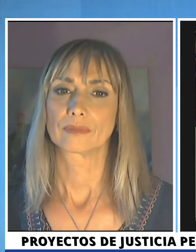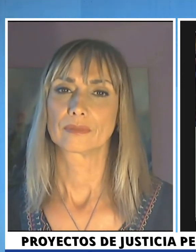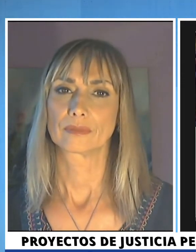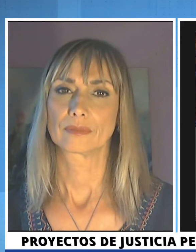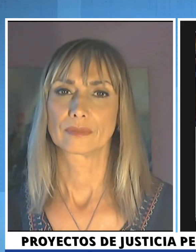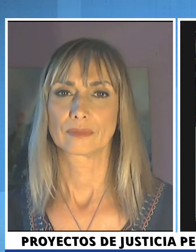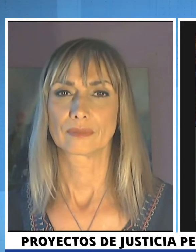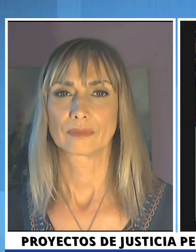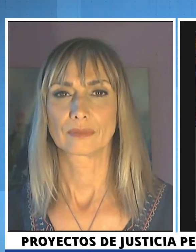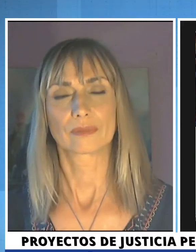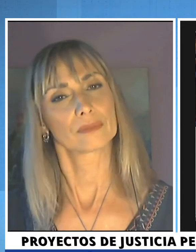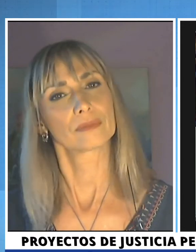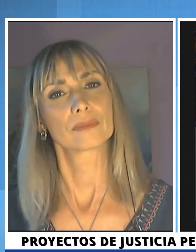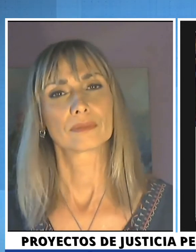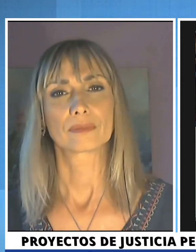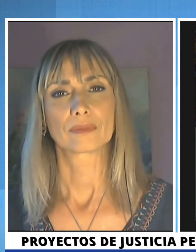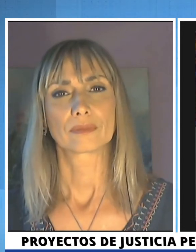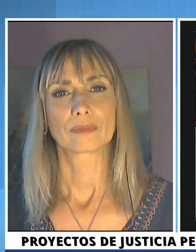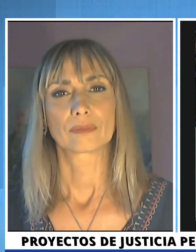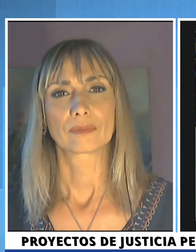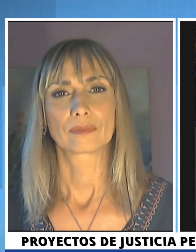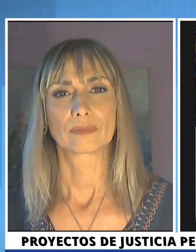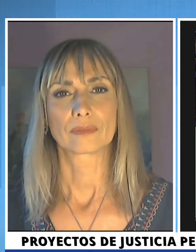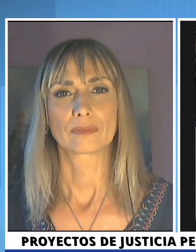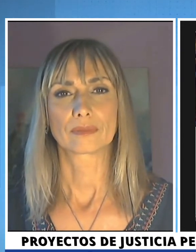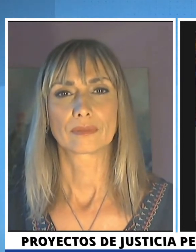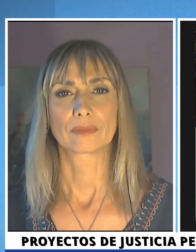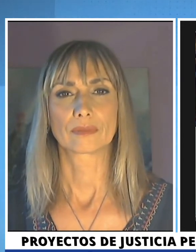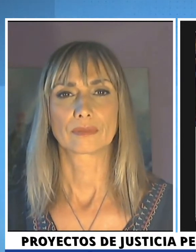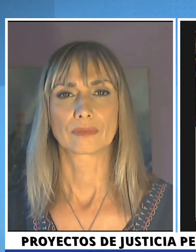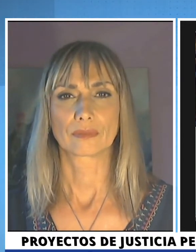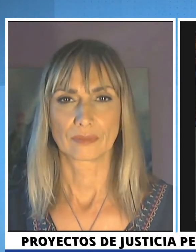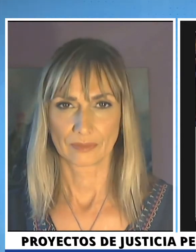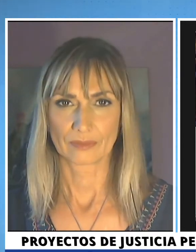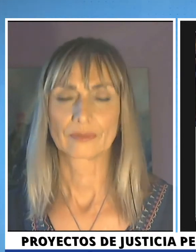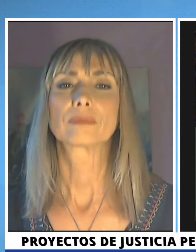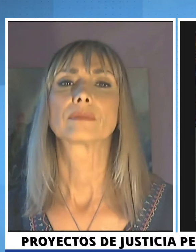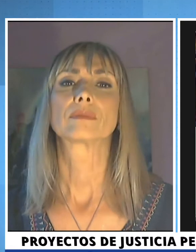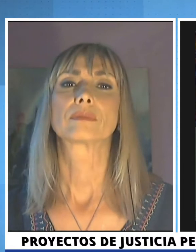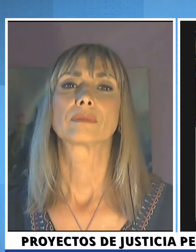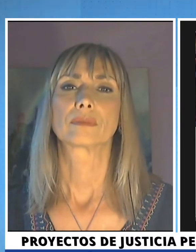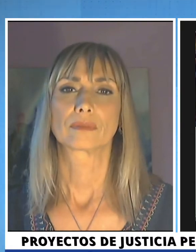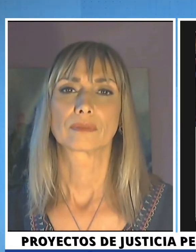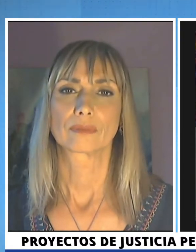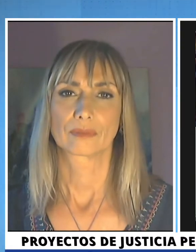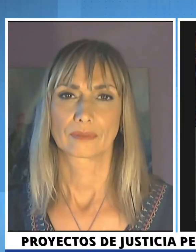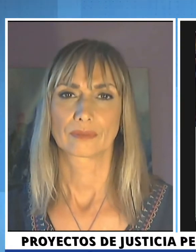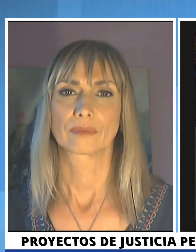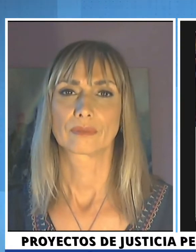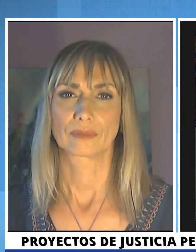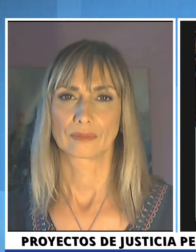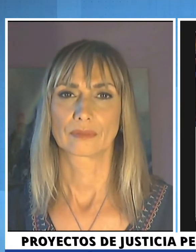tantas aristas, uno se pregunta si van a ir con una serie de iniciativas o con una ley ómnibus que